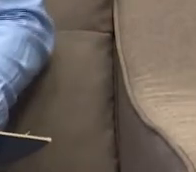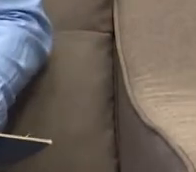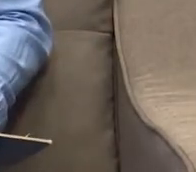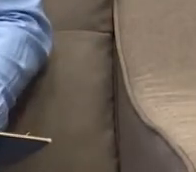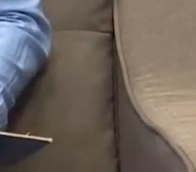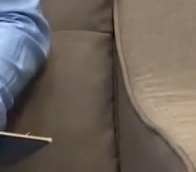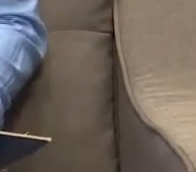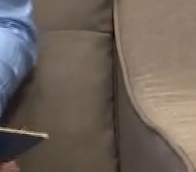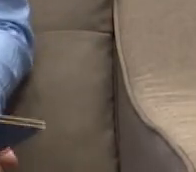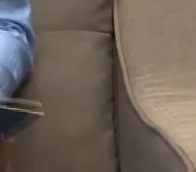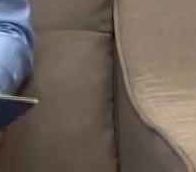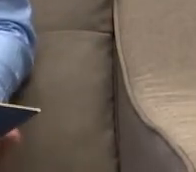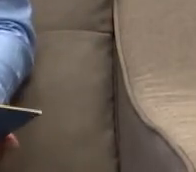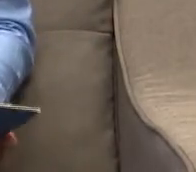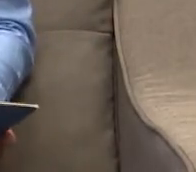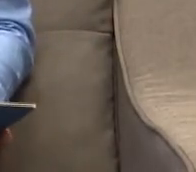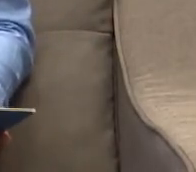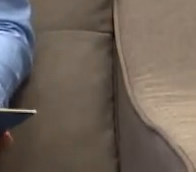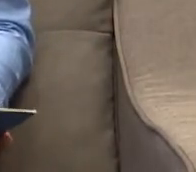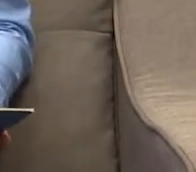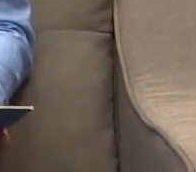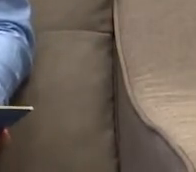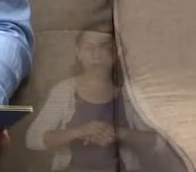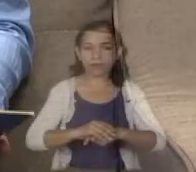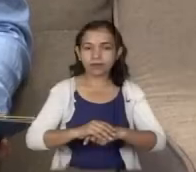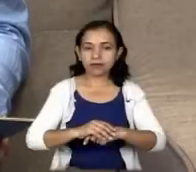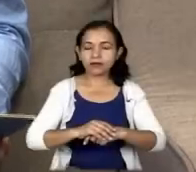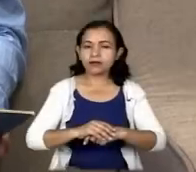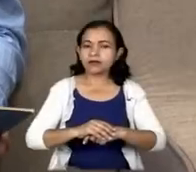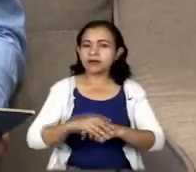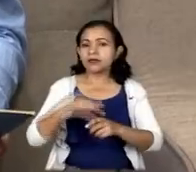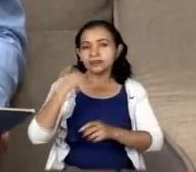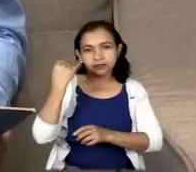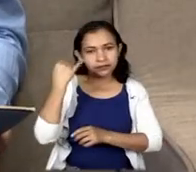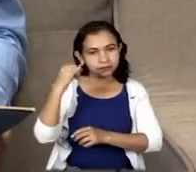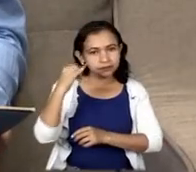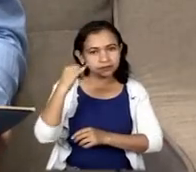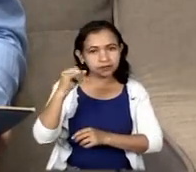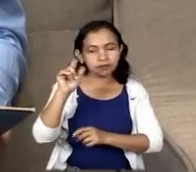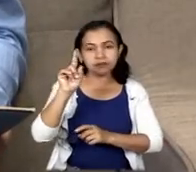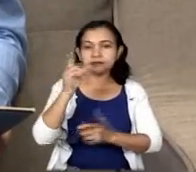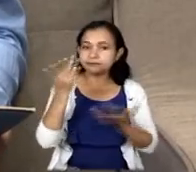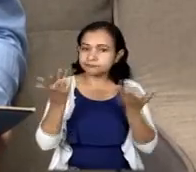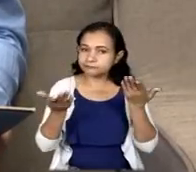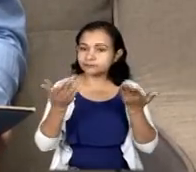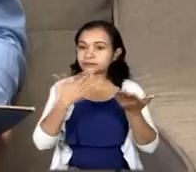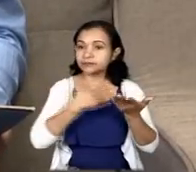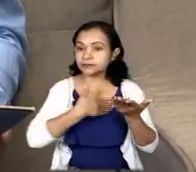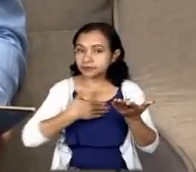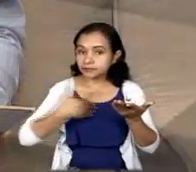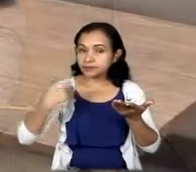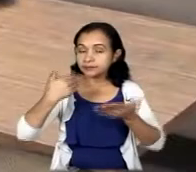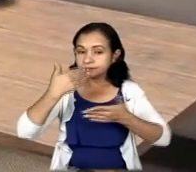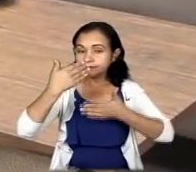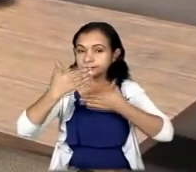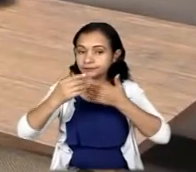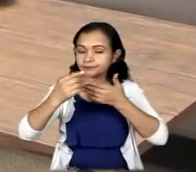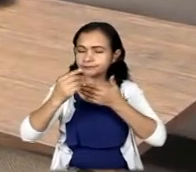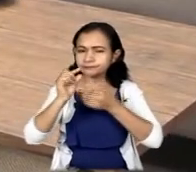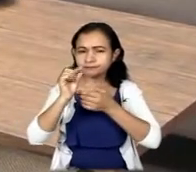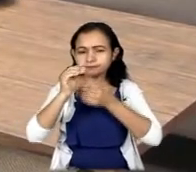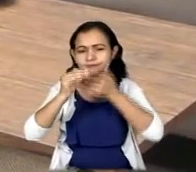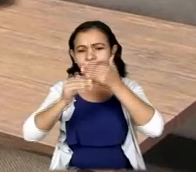magisterial. Sí, claro, claro, que es decir, esto ha venido mejorando poco a poco. Y